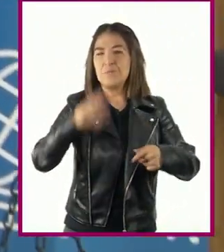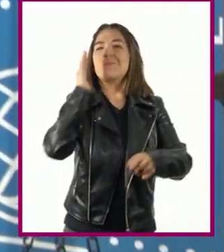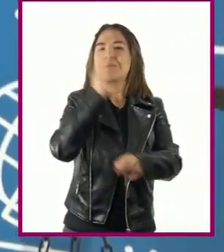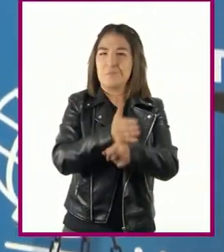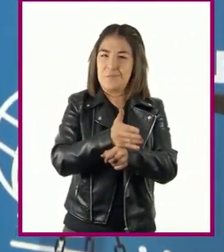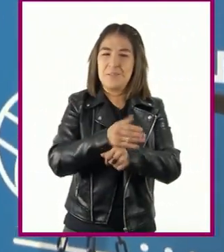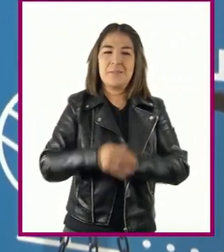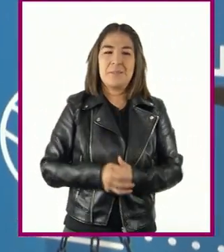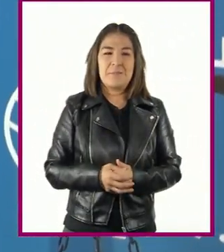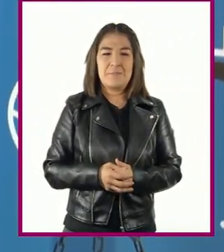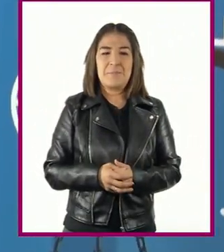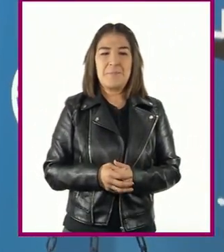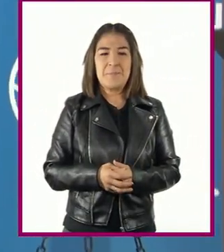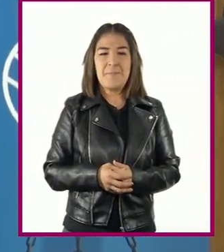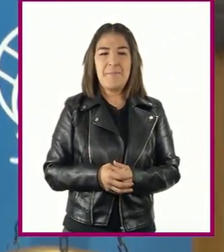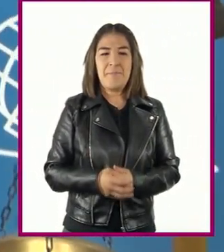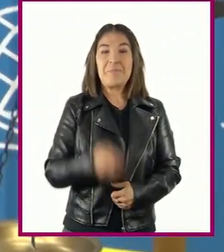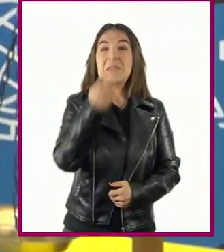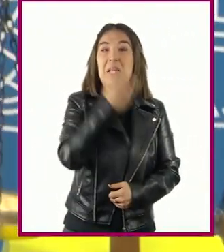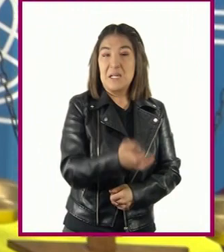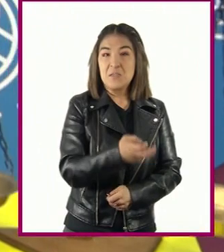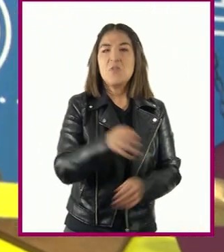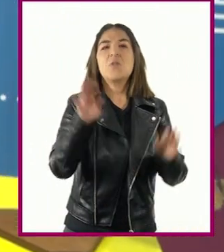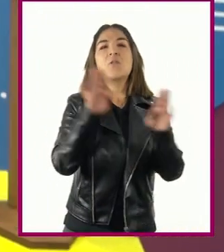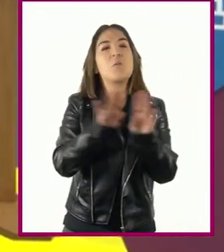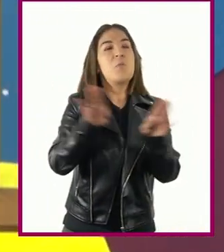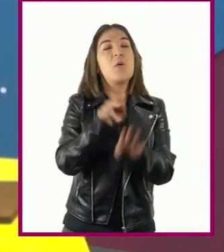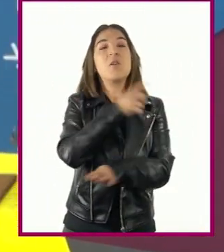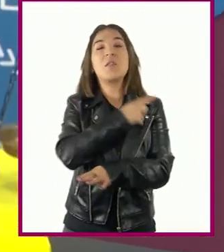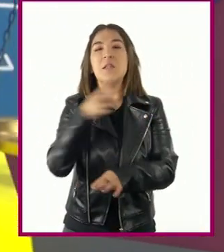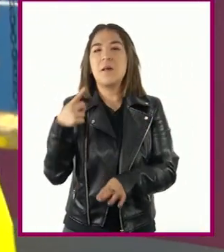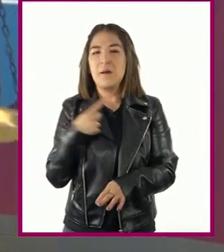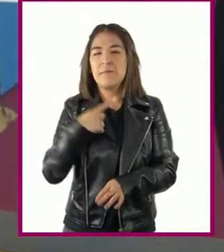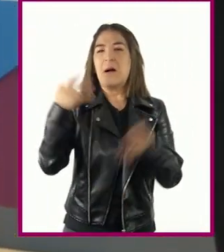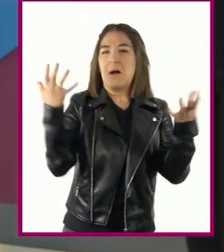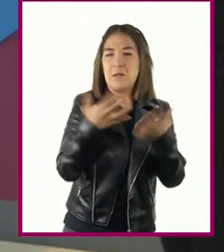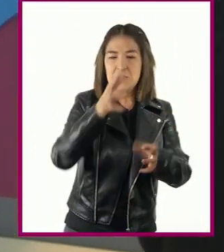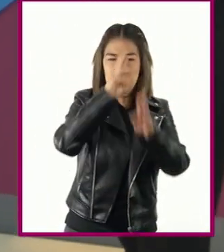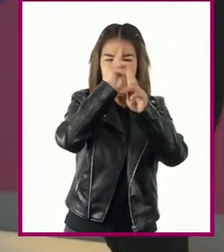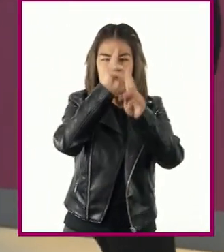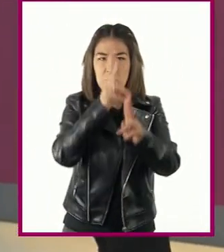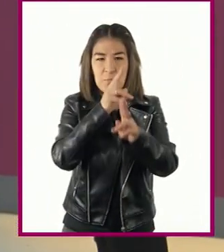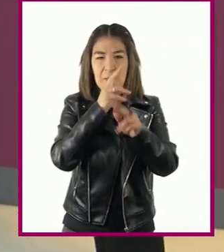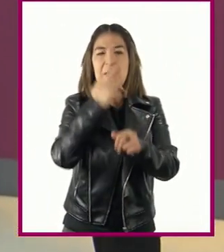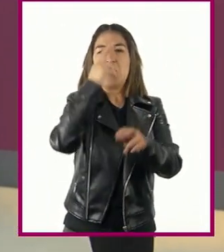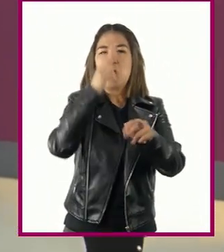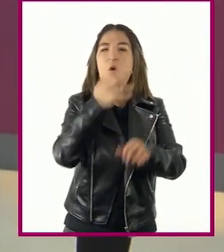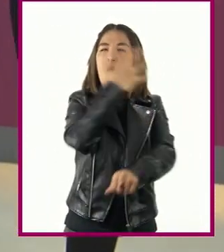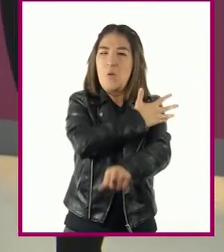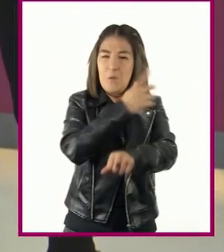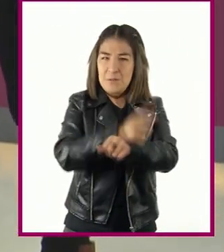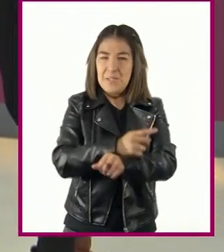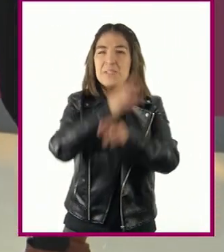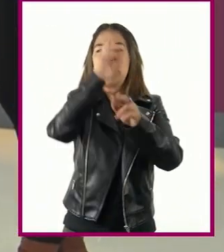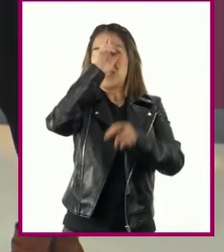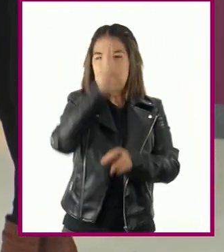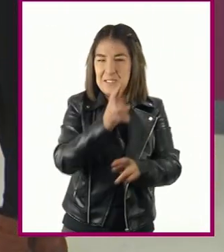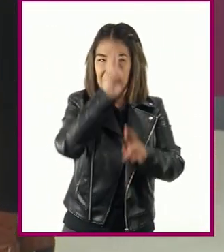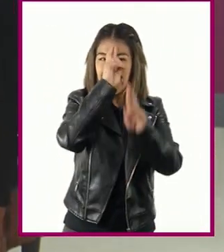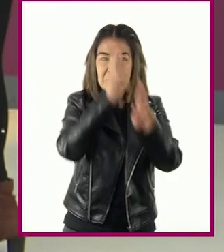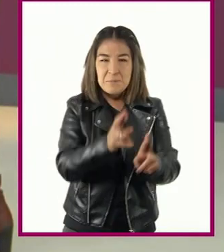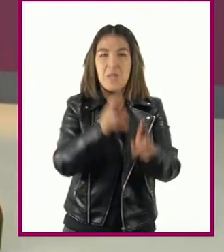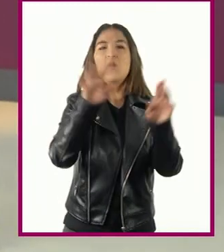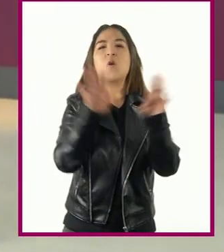Conducirse de manera responsable, honesta y conforme a los principios de